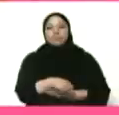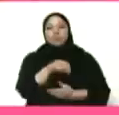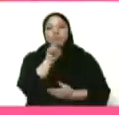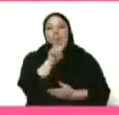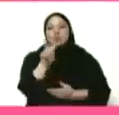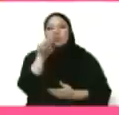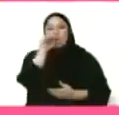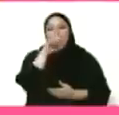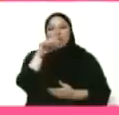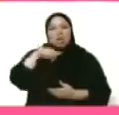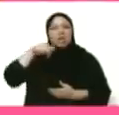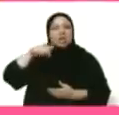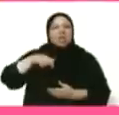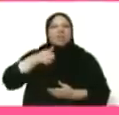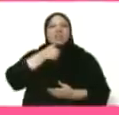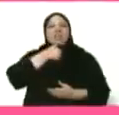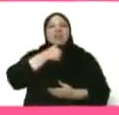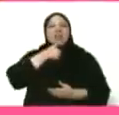levanten la mano los que tienen 22 años,